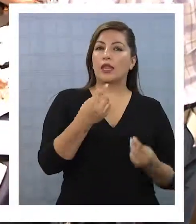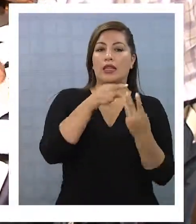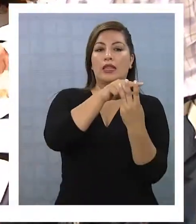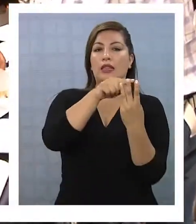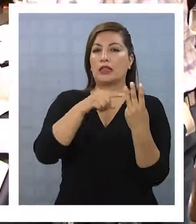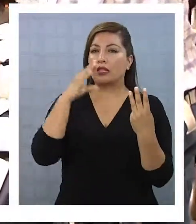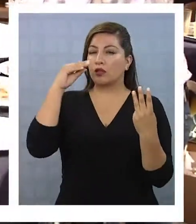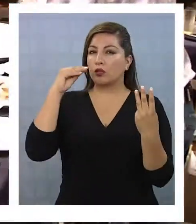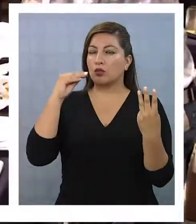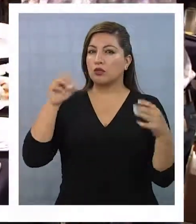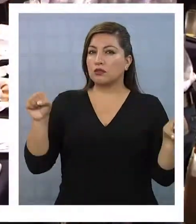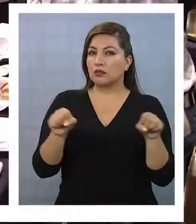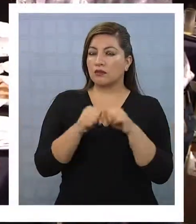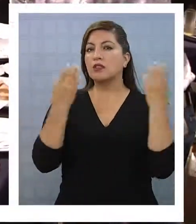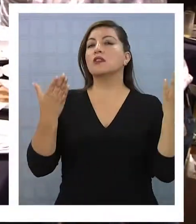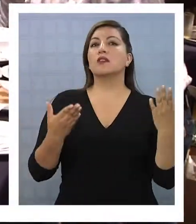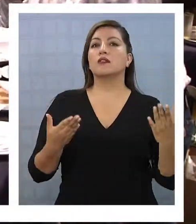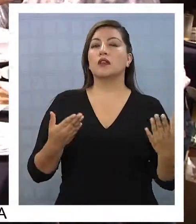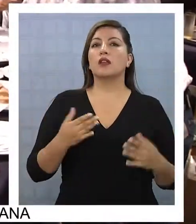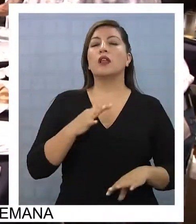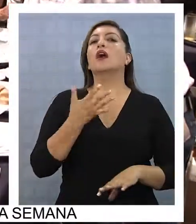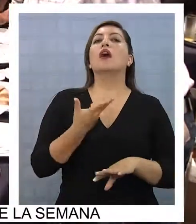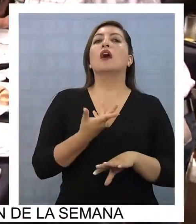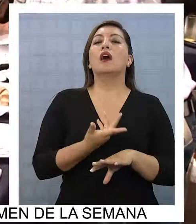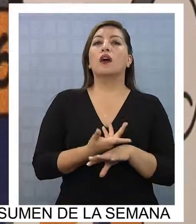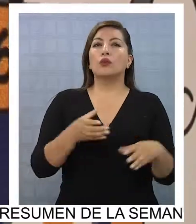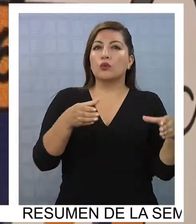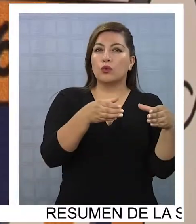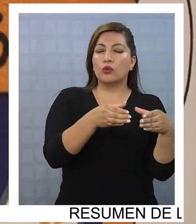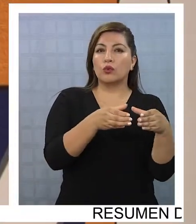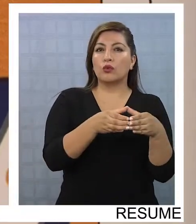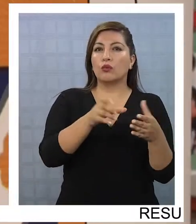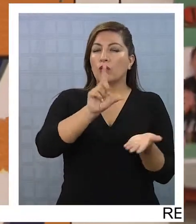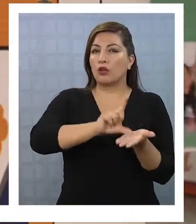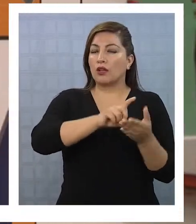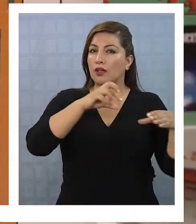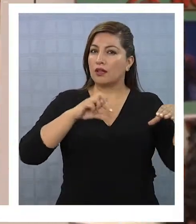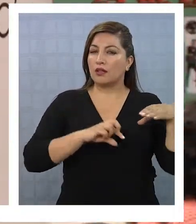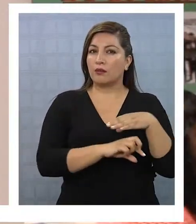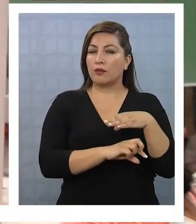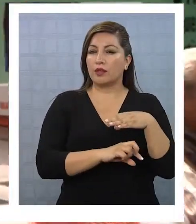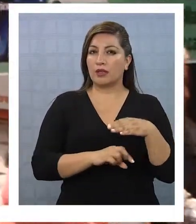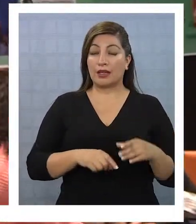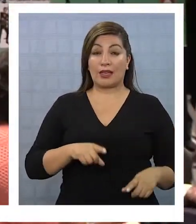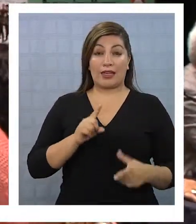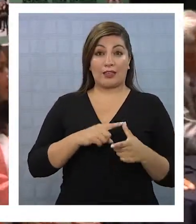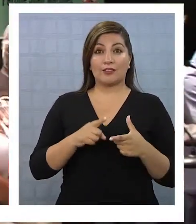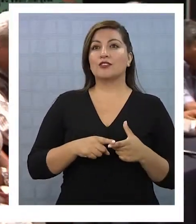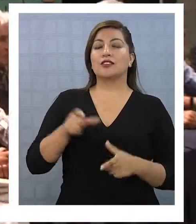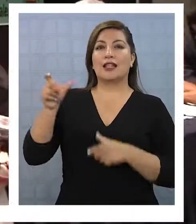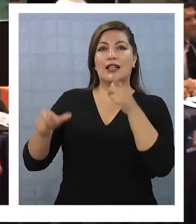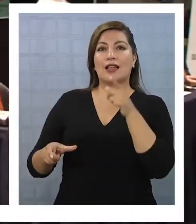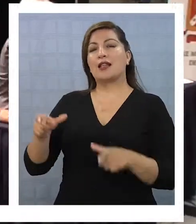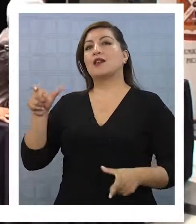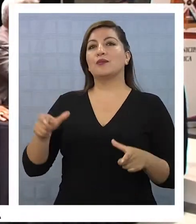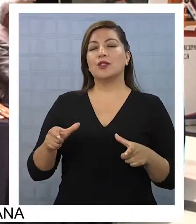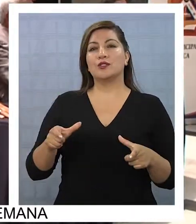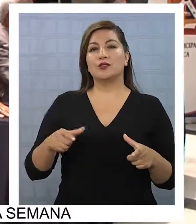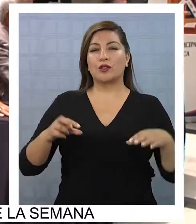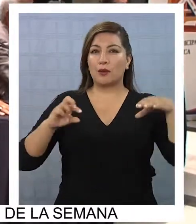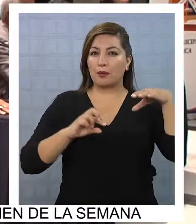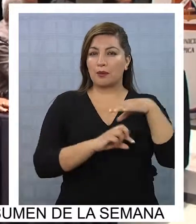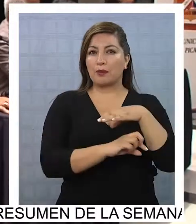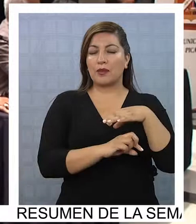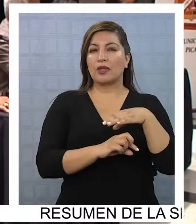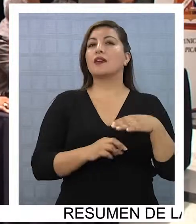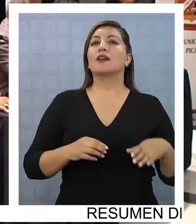noches del festival contará con la actuación de un grupo local, lo que genera grandes expectativas a los artistas de la comuna.